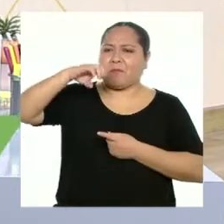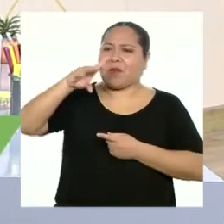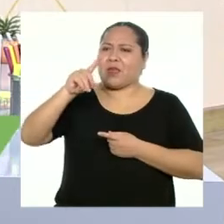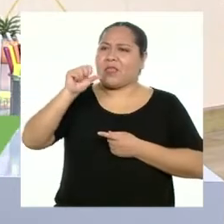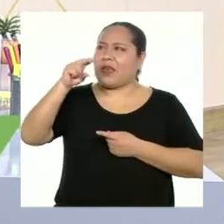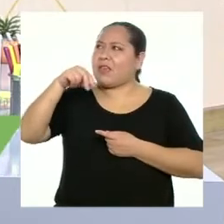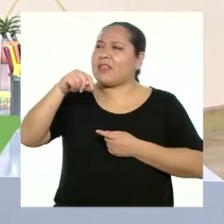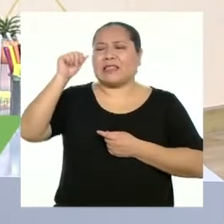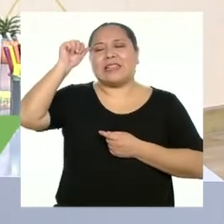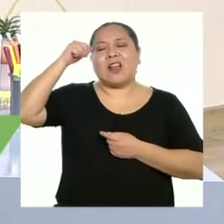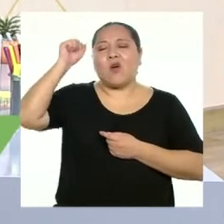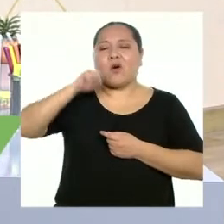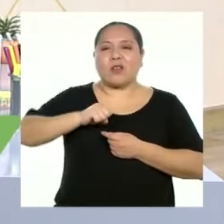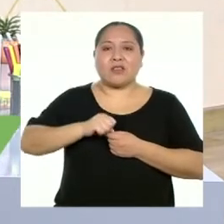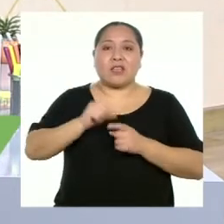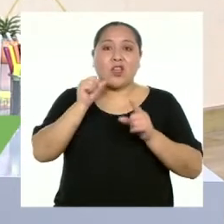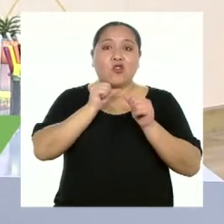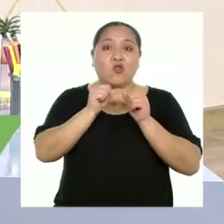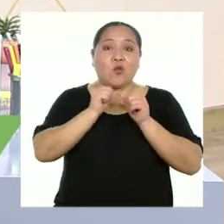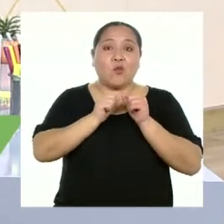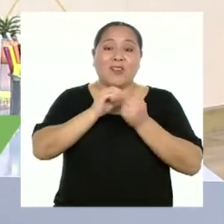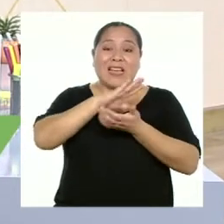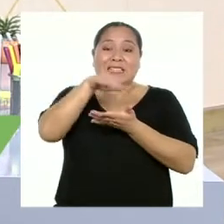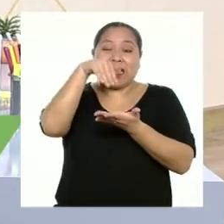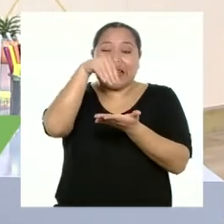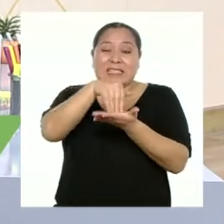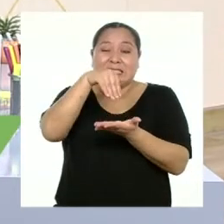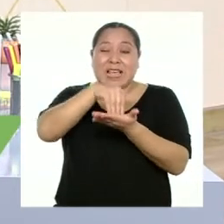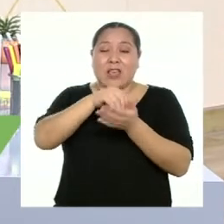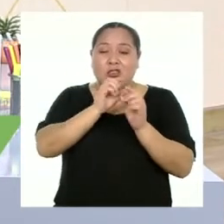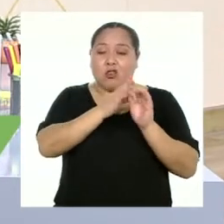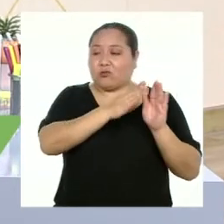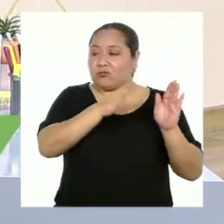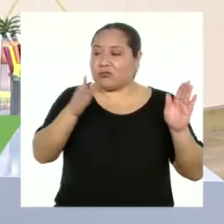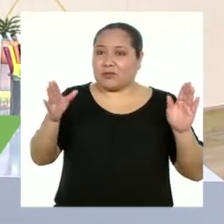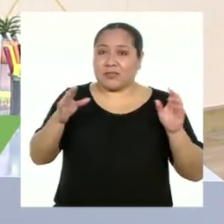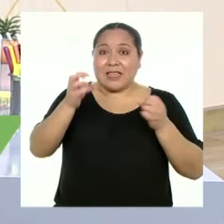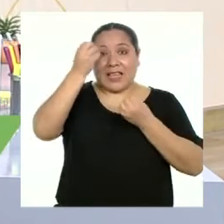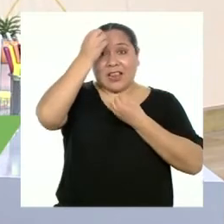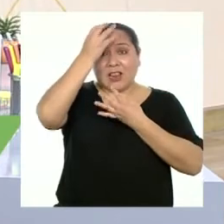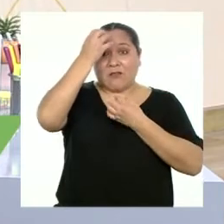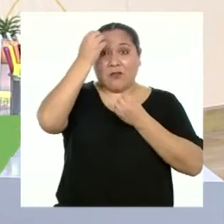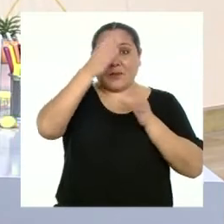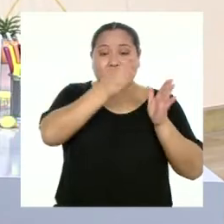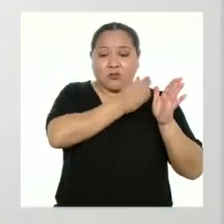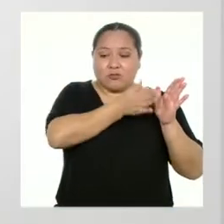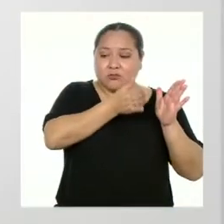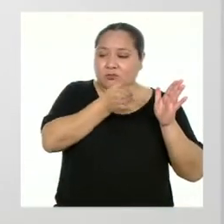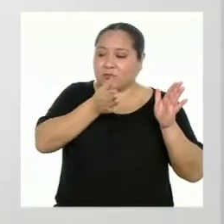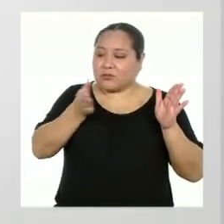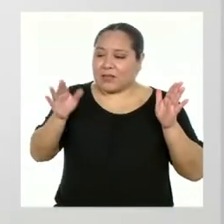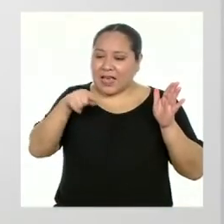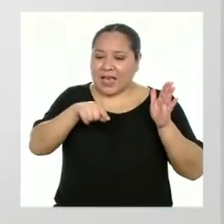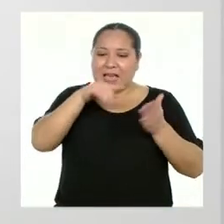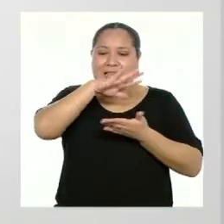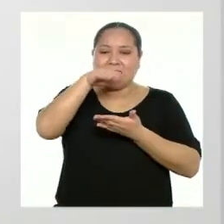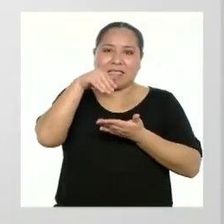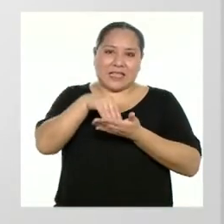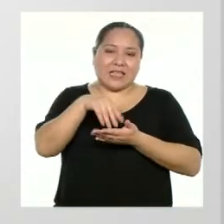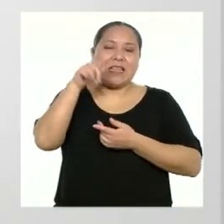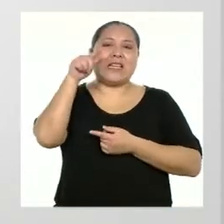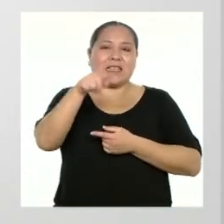Es la que indica el valor que está en la mitad exacta de todos los datos que hemos recolectado. Es una idea